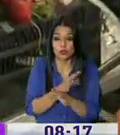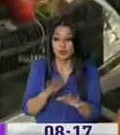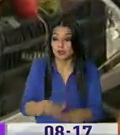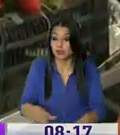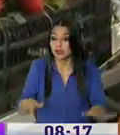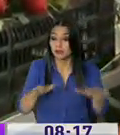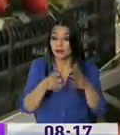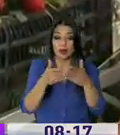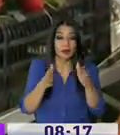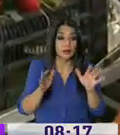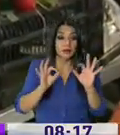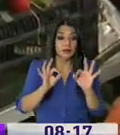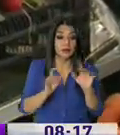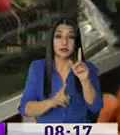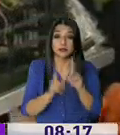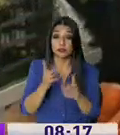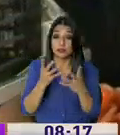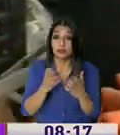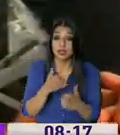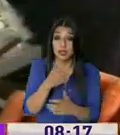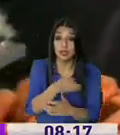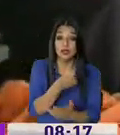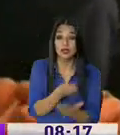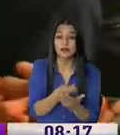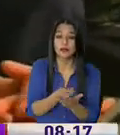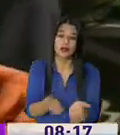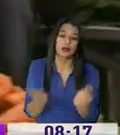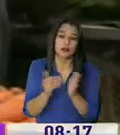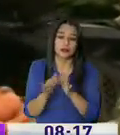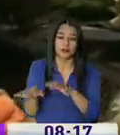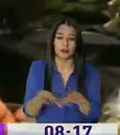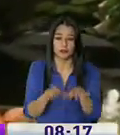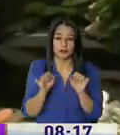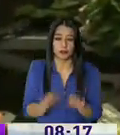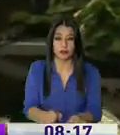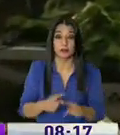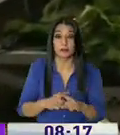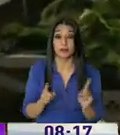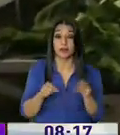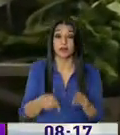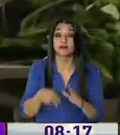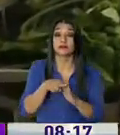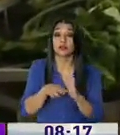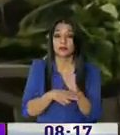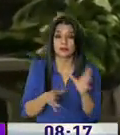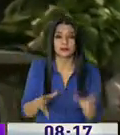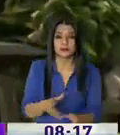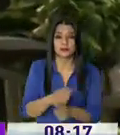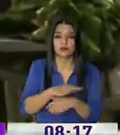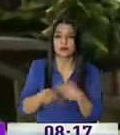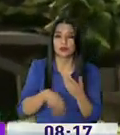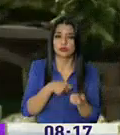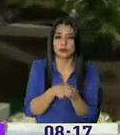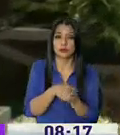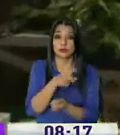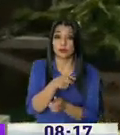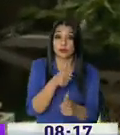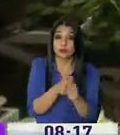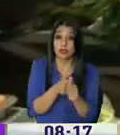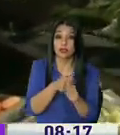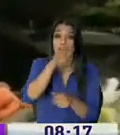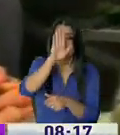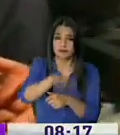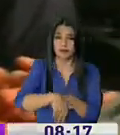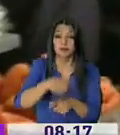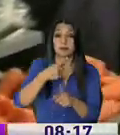está aperturado, que las personas quieren volver a retomar sus actividades de a poco, pero con estas normas, así que todos colaboremos, quien esté cerca, venga